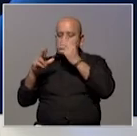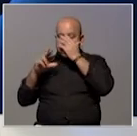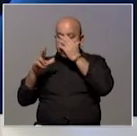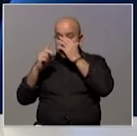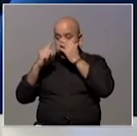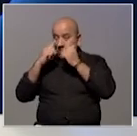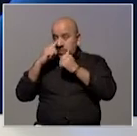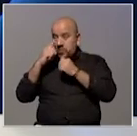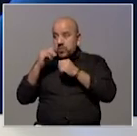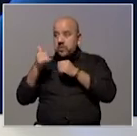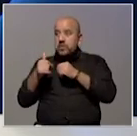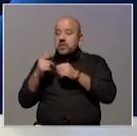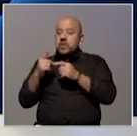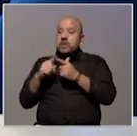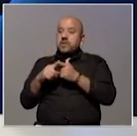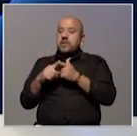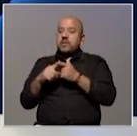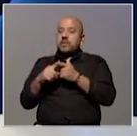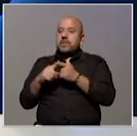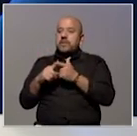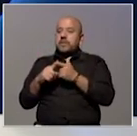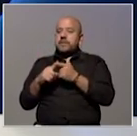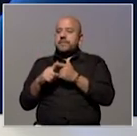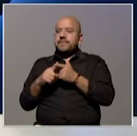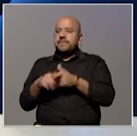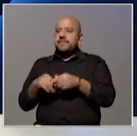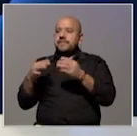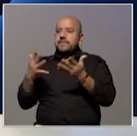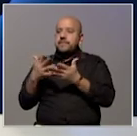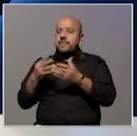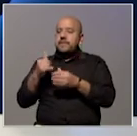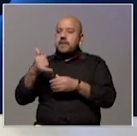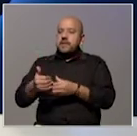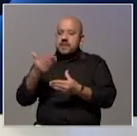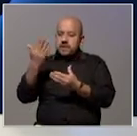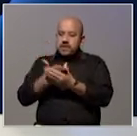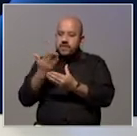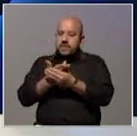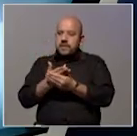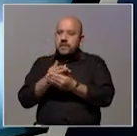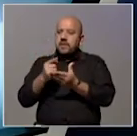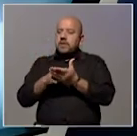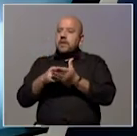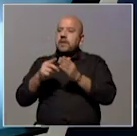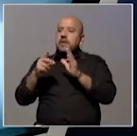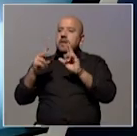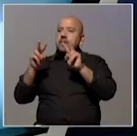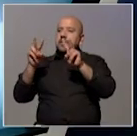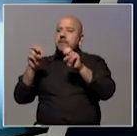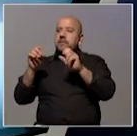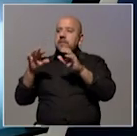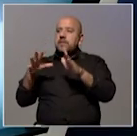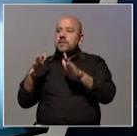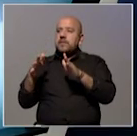para despedirse y ahora tenemos en carpeta la regulación de